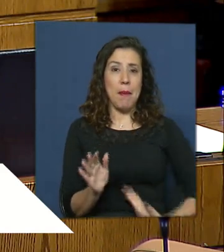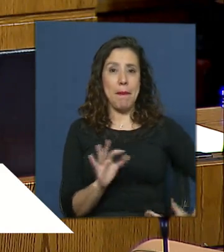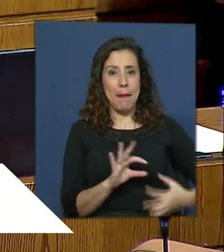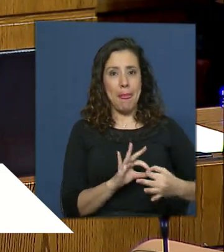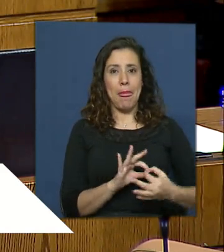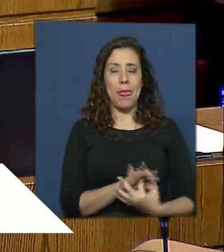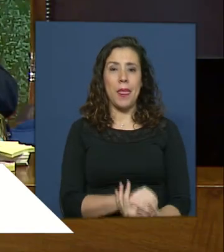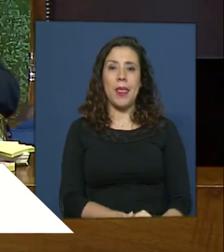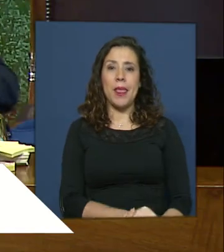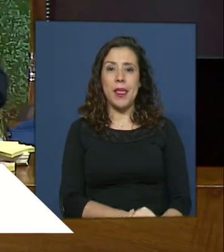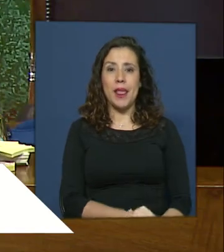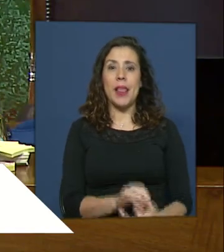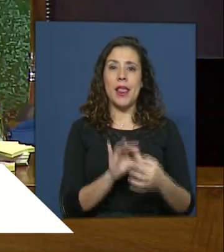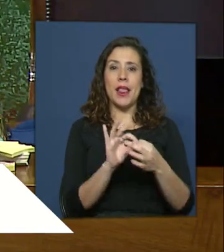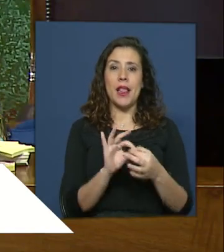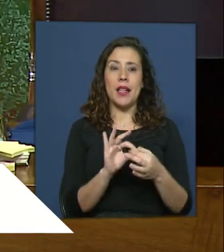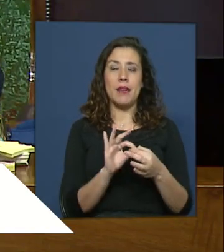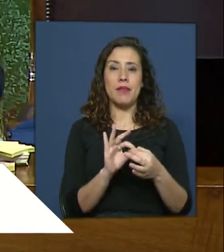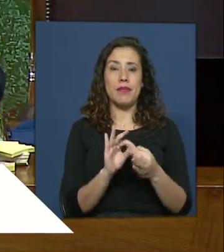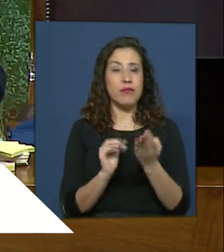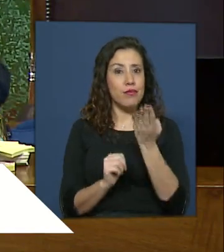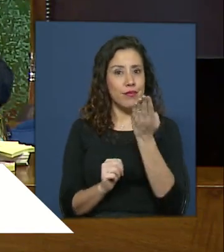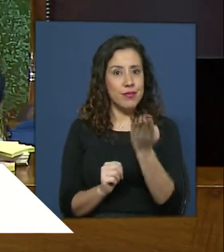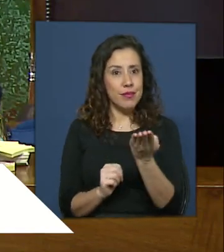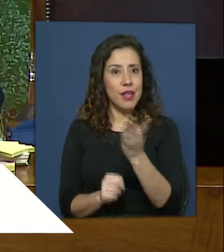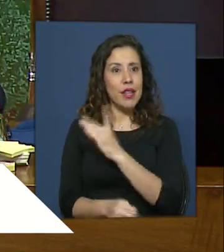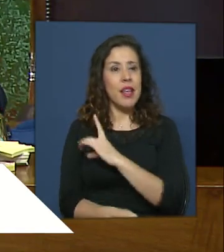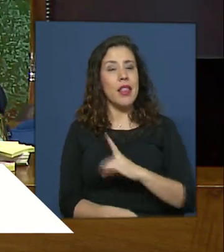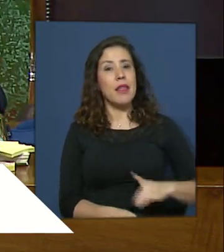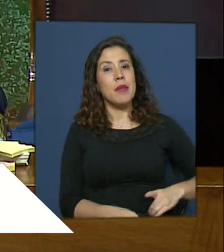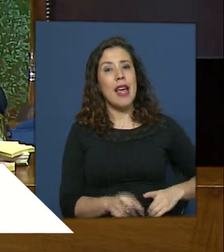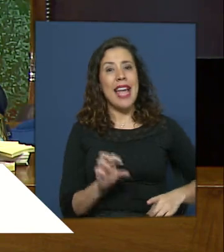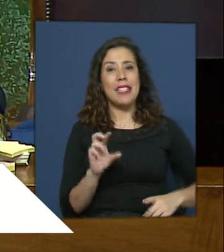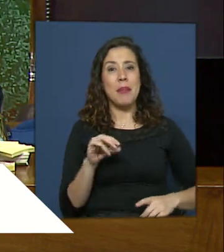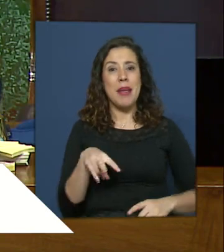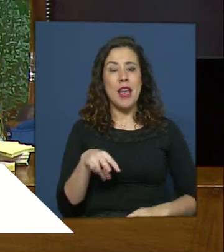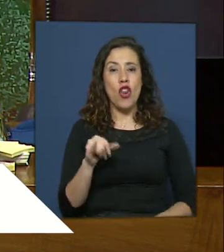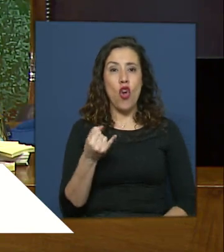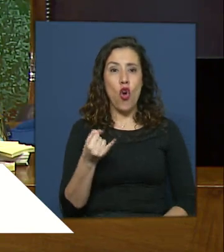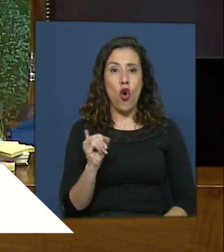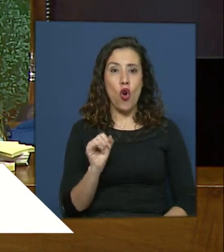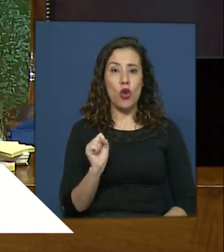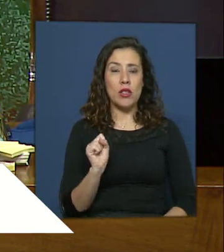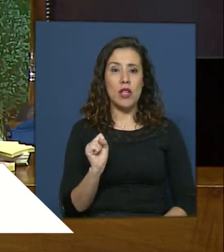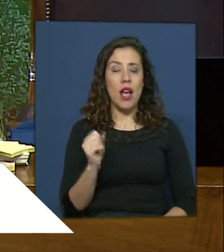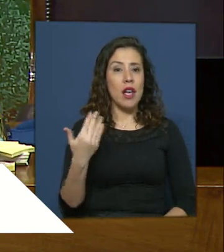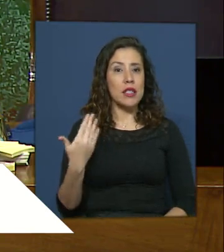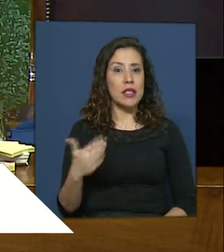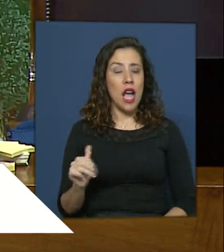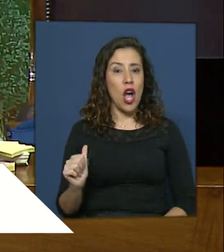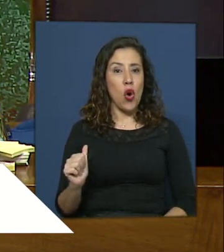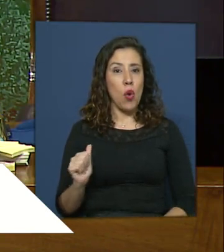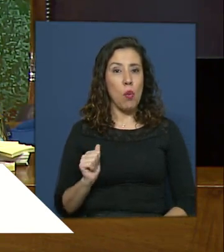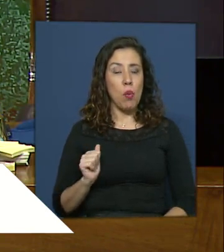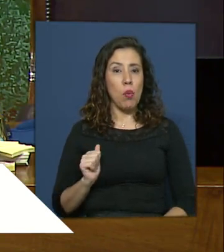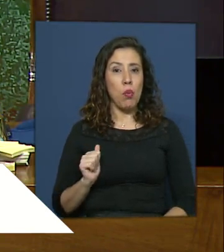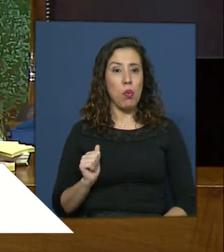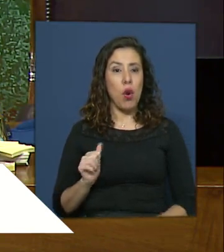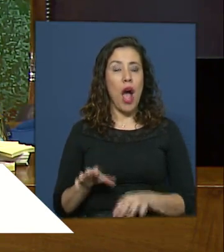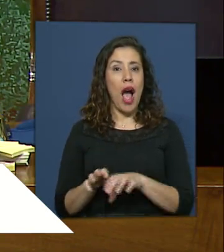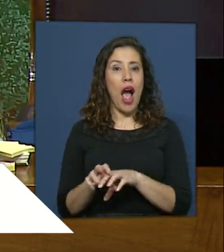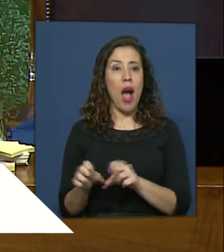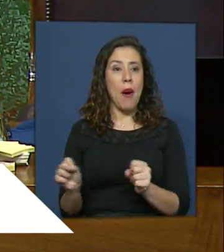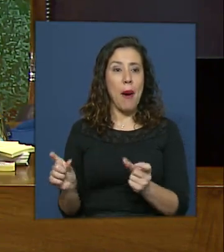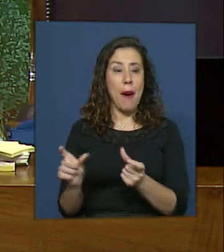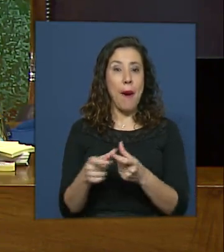gracias. Gracias a usted, diputado Marcos Espinosa. Se ha cumplido con el acuerdo de los